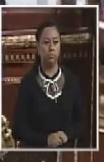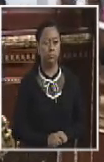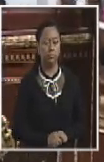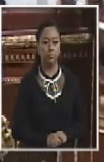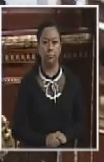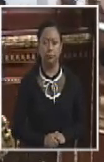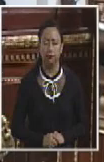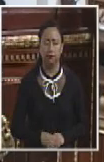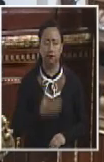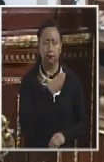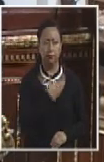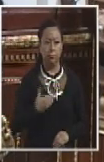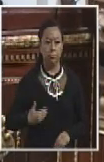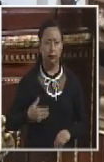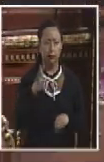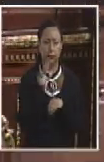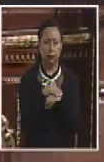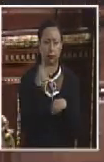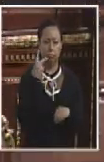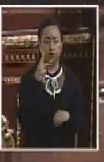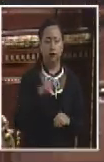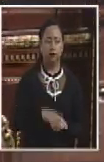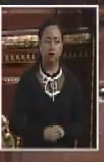Con la venia de la presidencia.